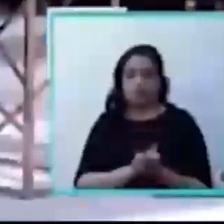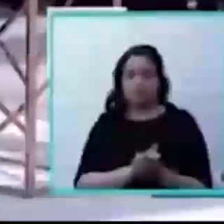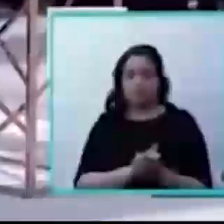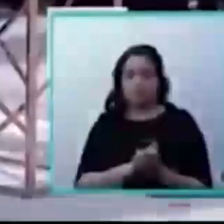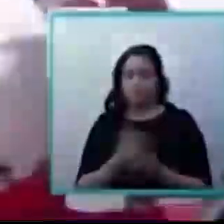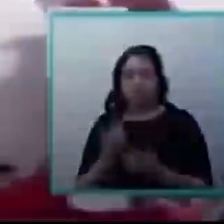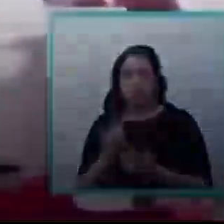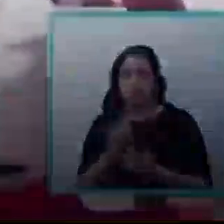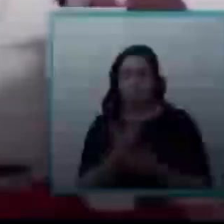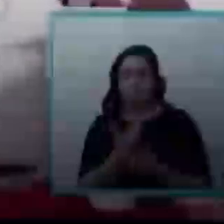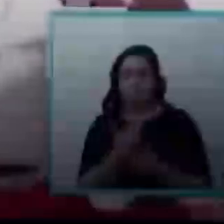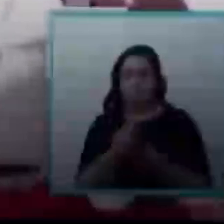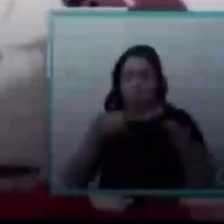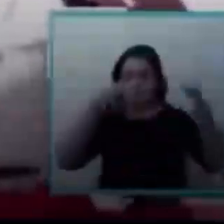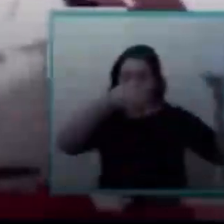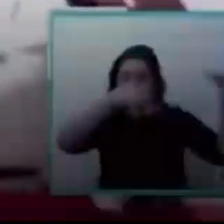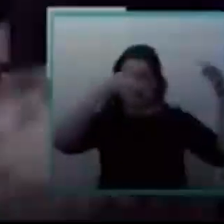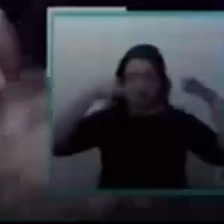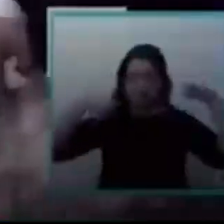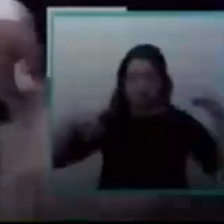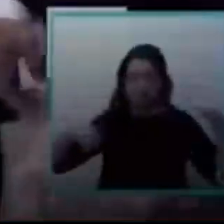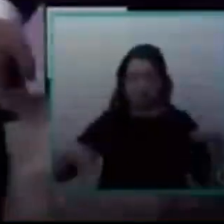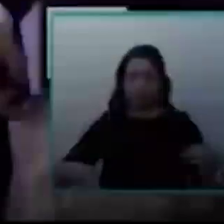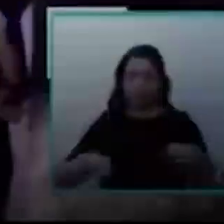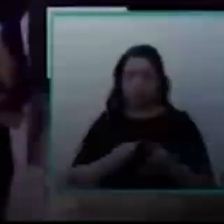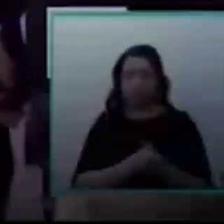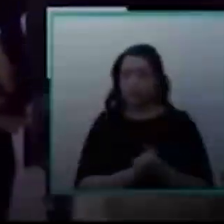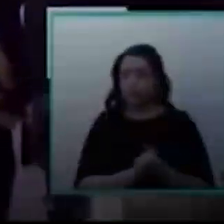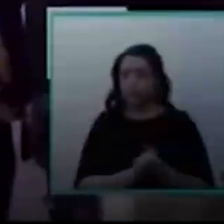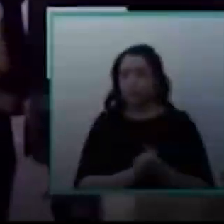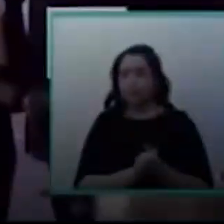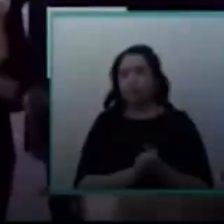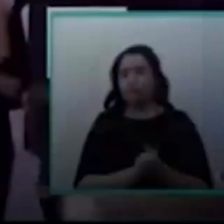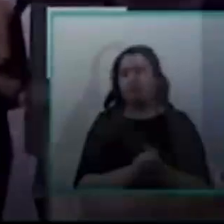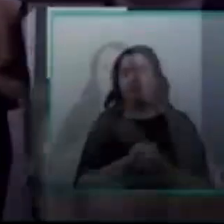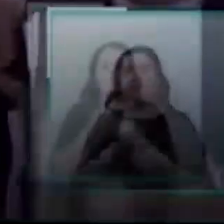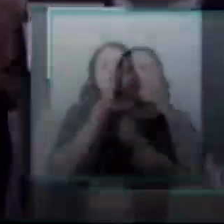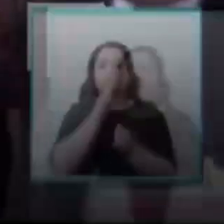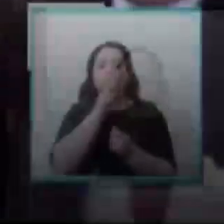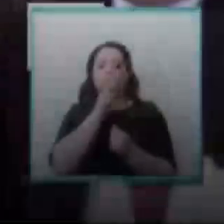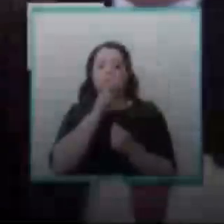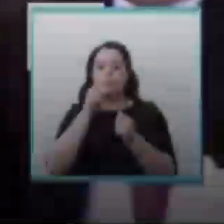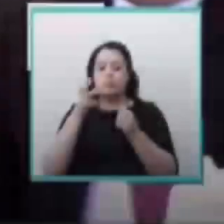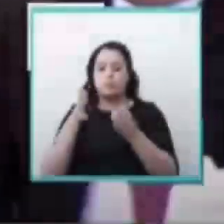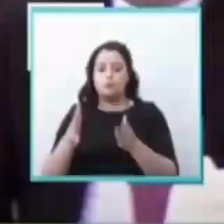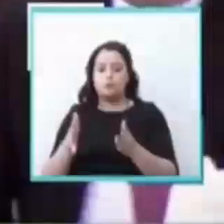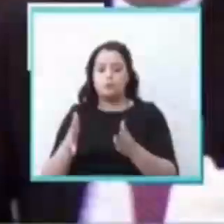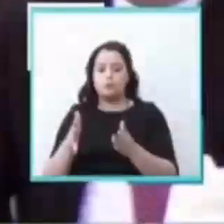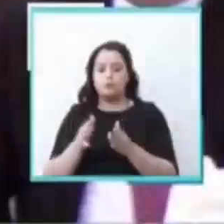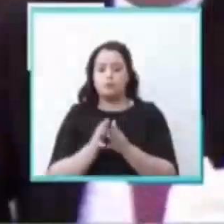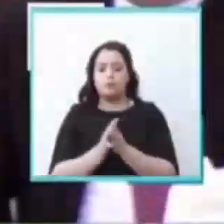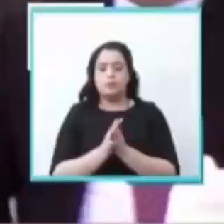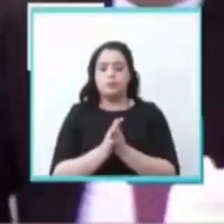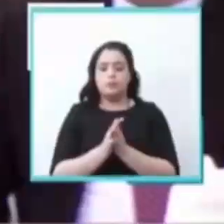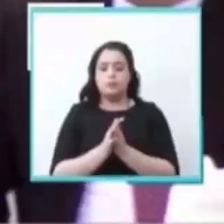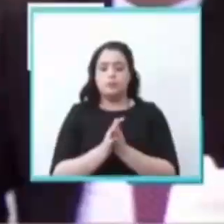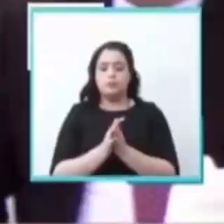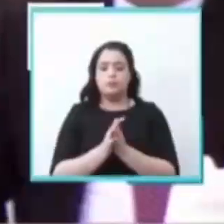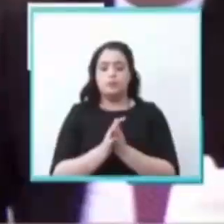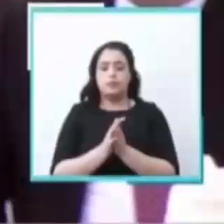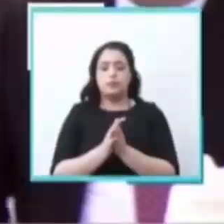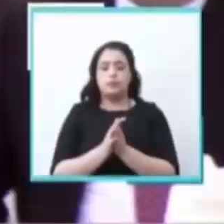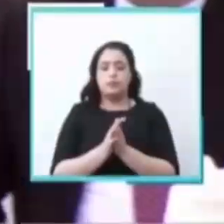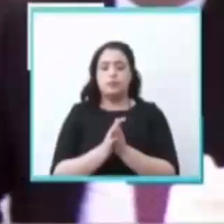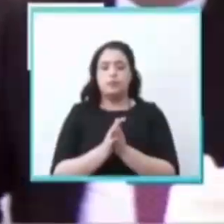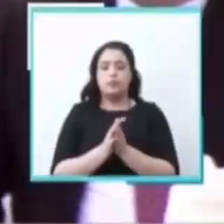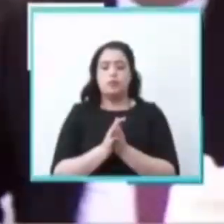su discurso y que definió como histórico. Vamos a concentrar los